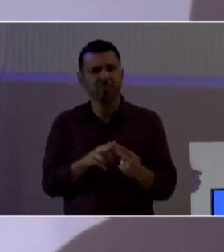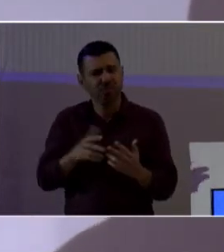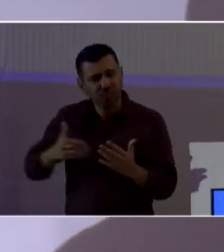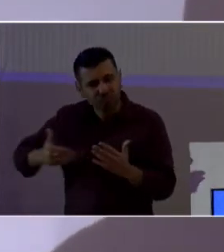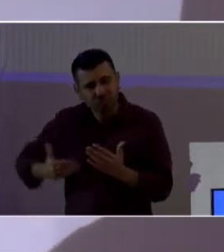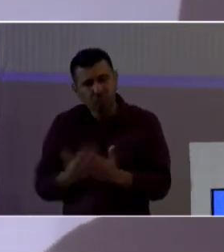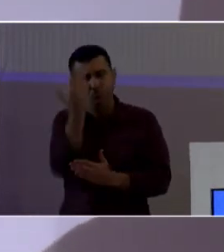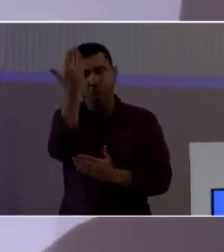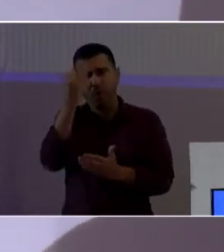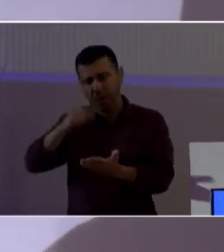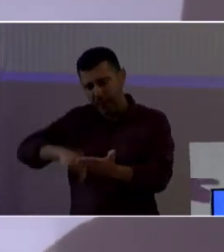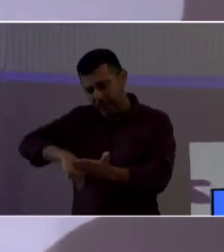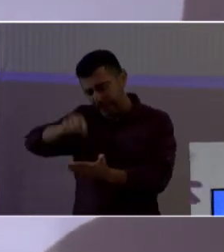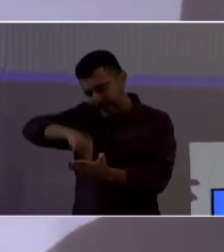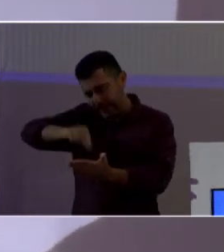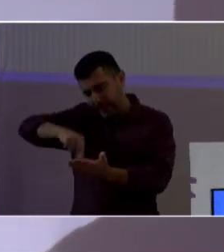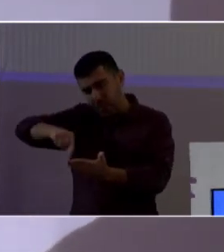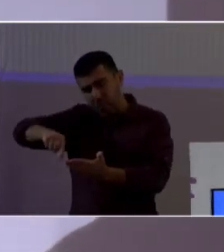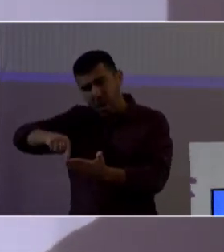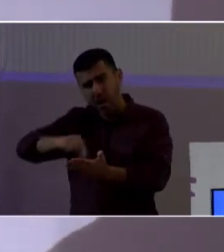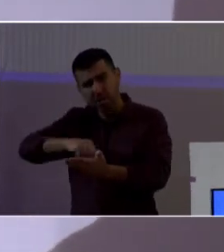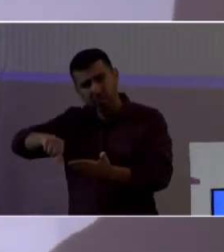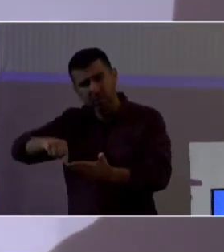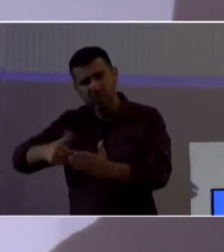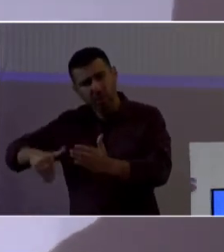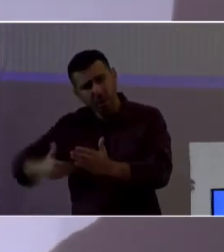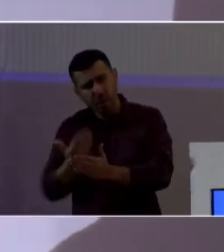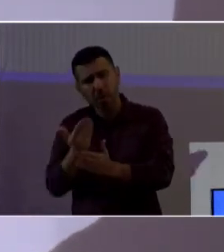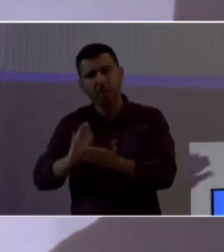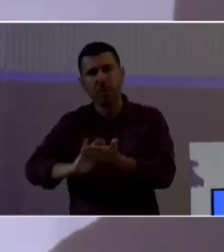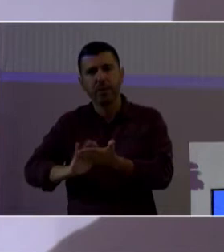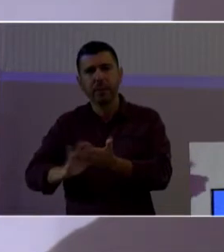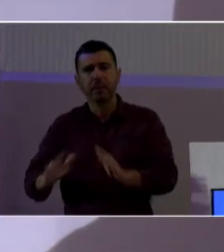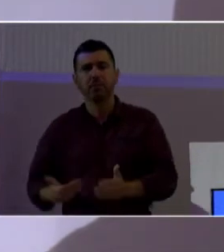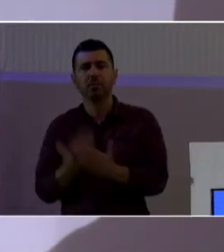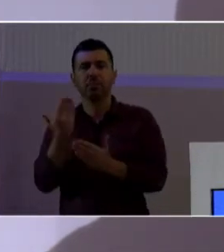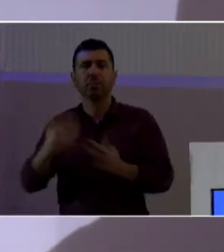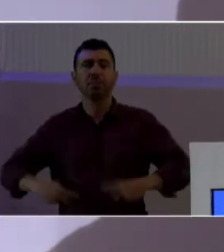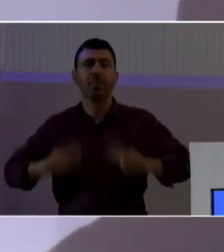del escenario de nuestras vidas, del escenario de la vida nacional.